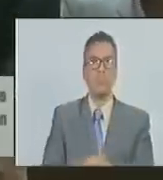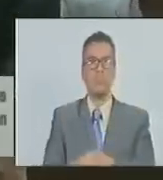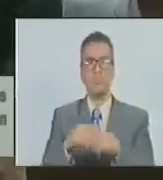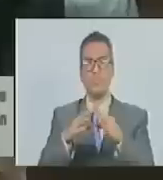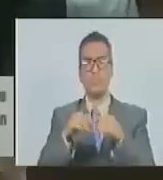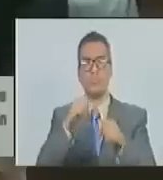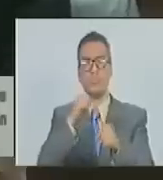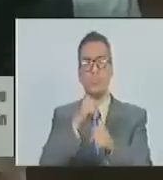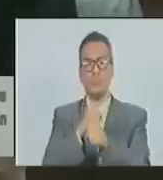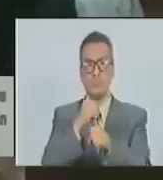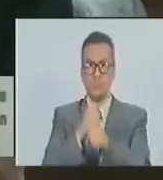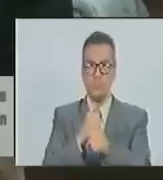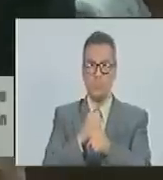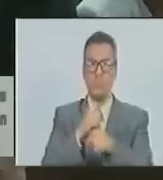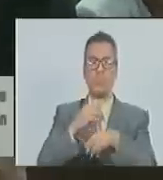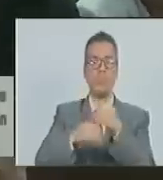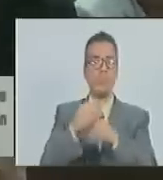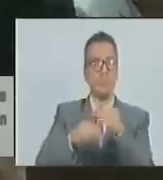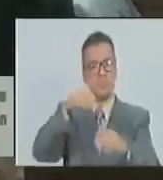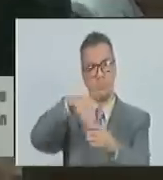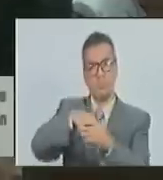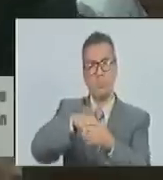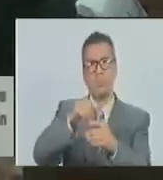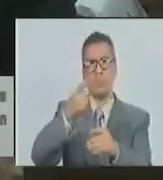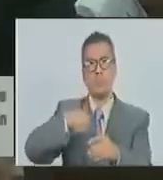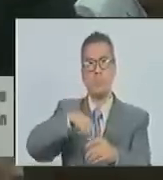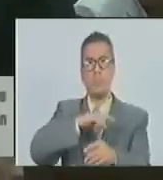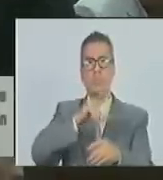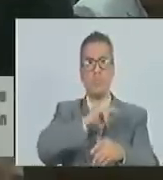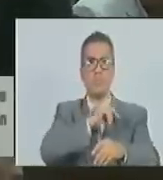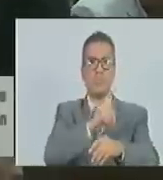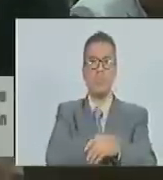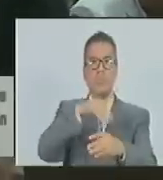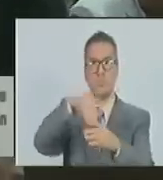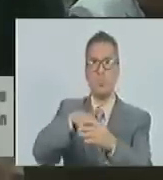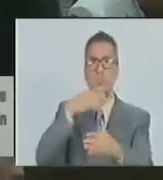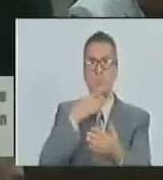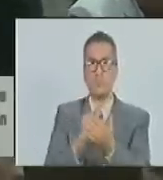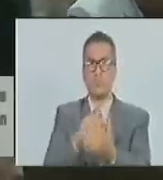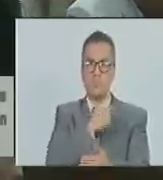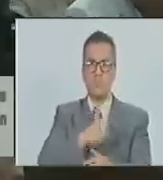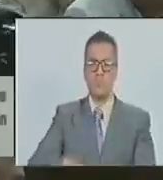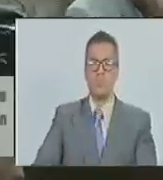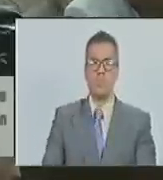ejercicio democrático del voto para la conformación de los poderes del Estado. Gracias, presidente.